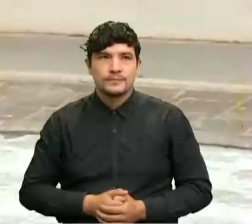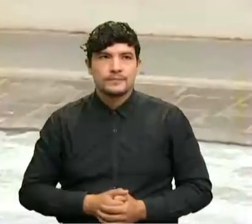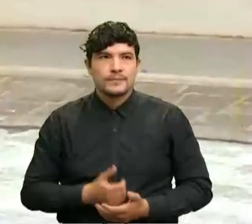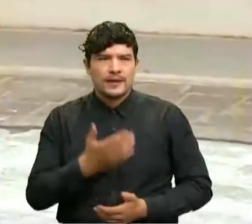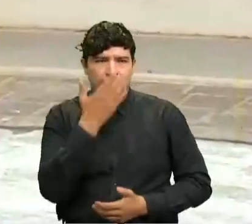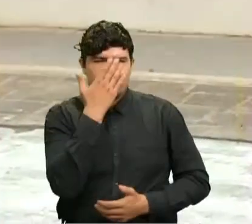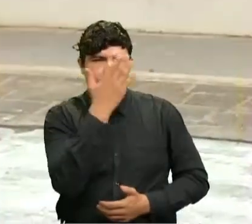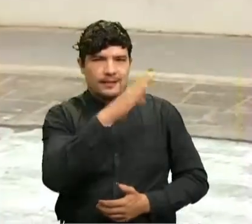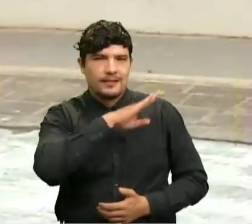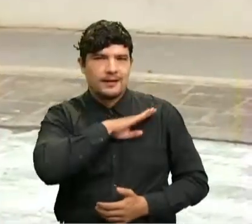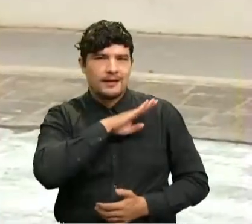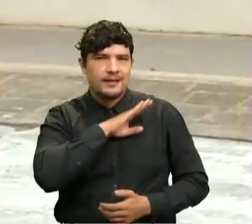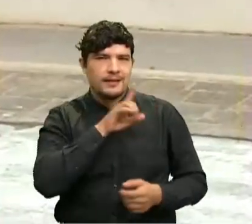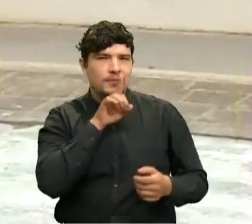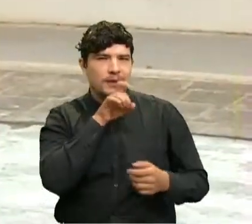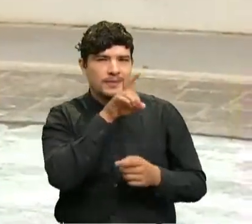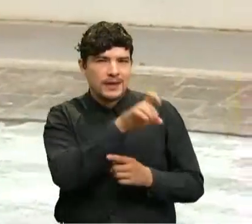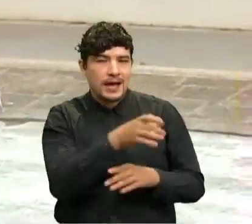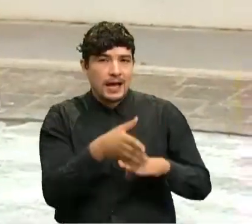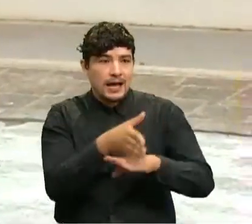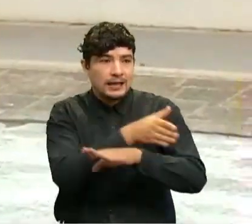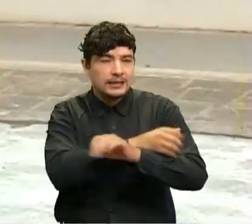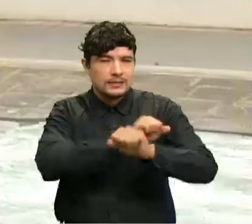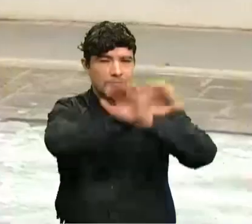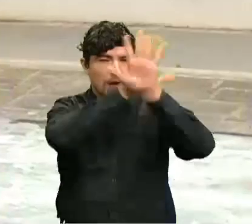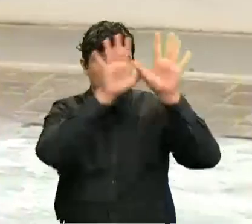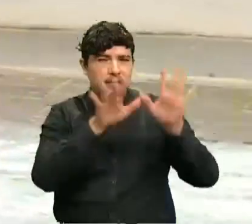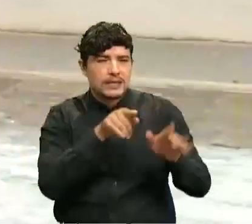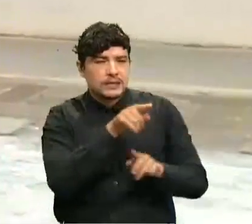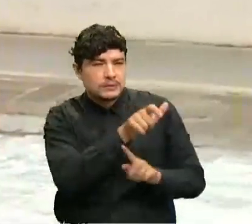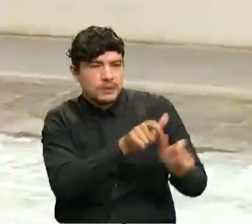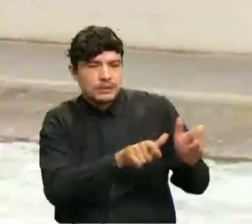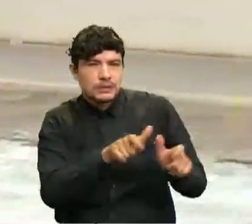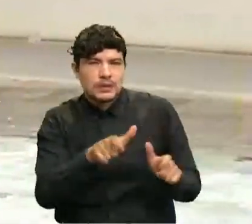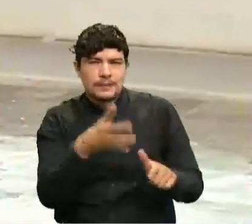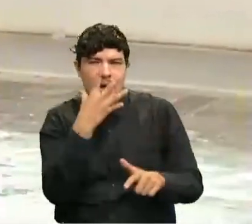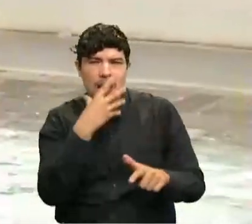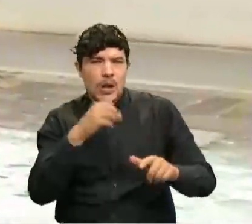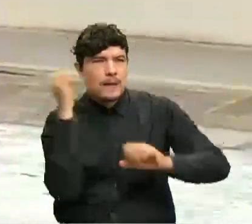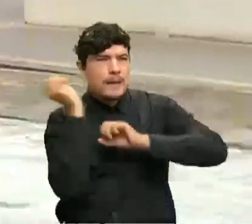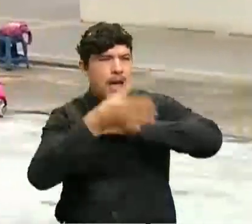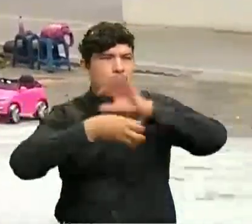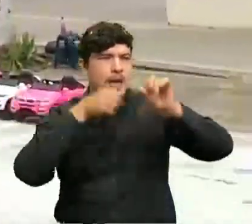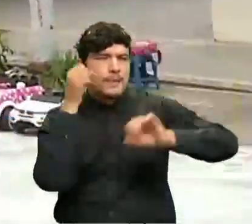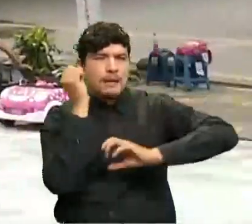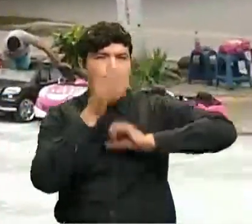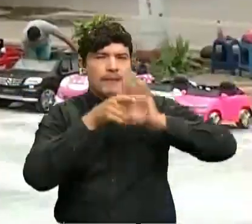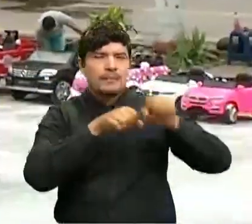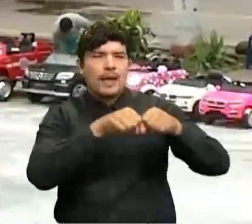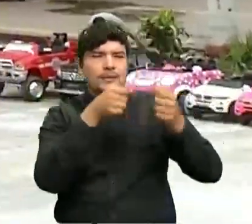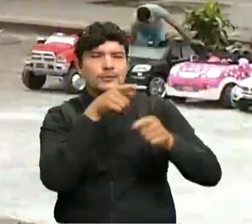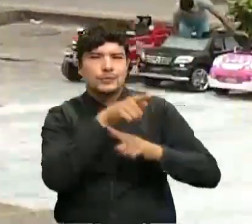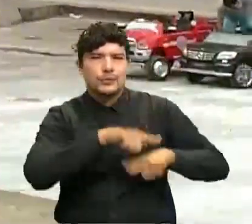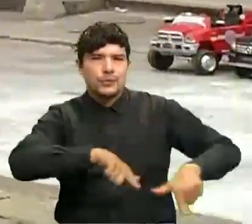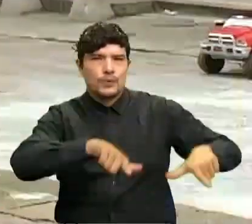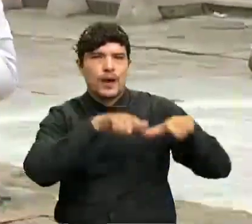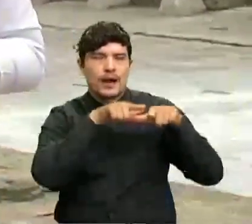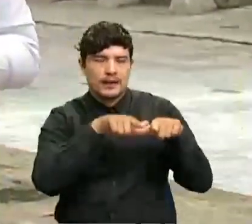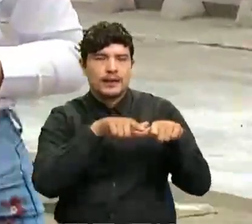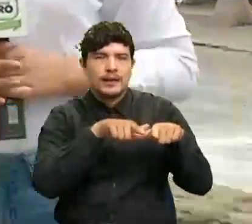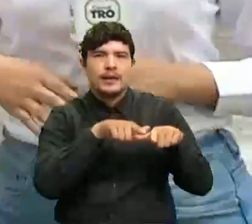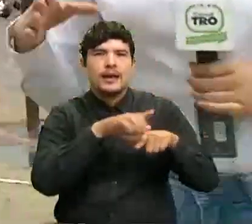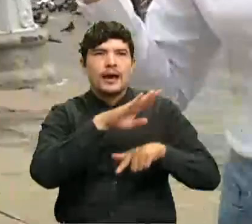los manifestantes tomaron como blanco la alcaldía. Vamos a observar algunos daños ocasionados que dejaron ellos. En este momento se encuentran en labores